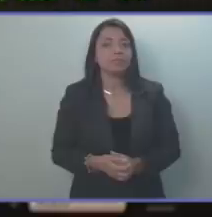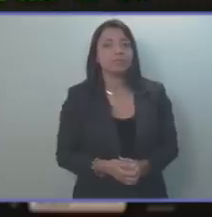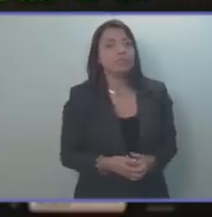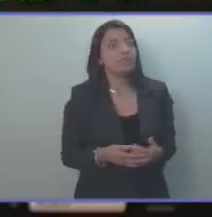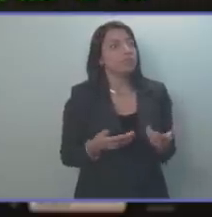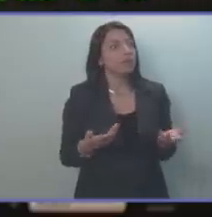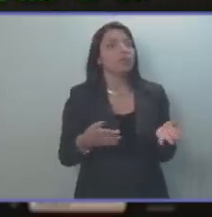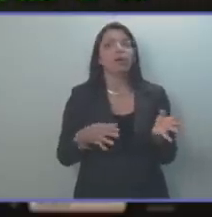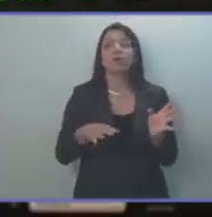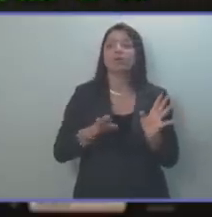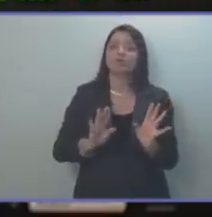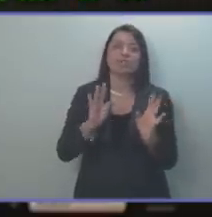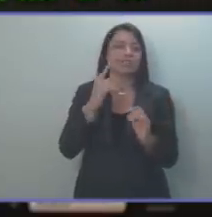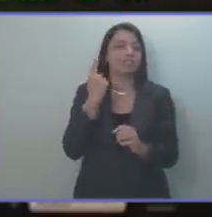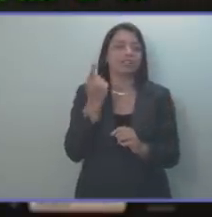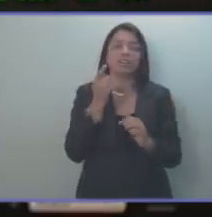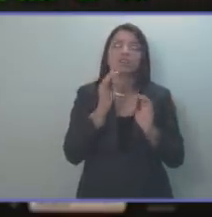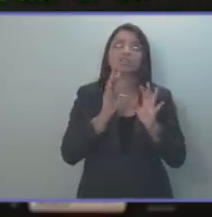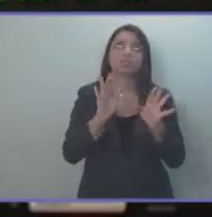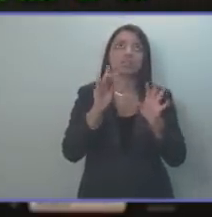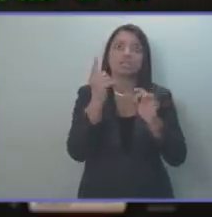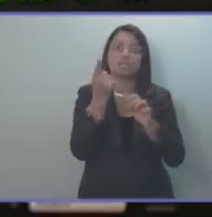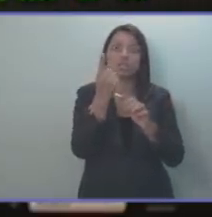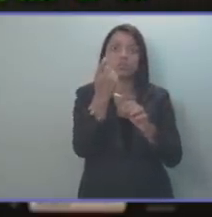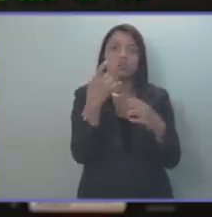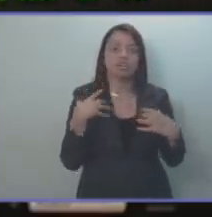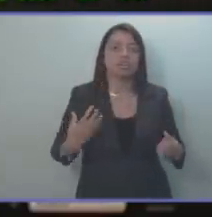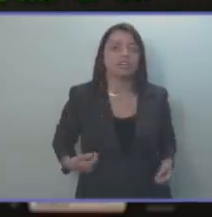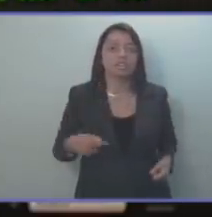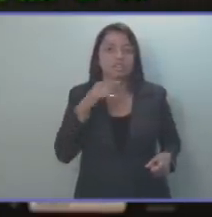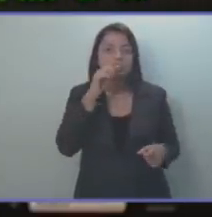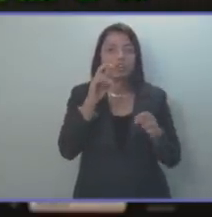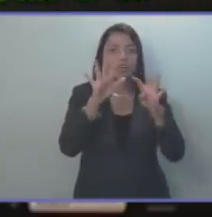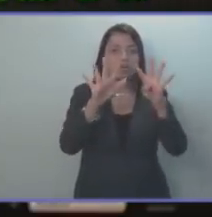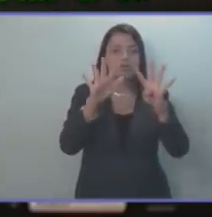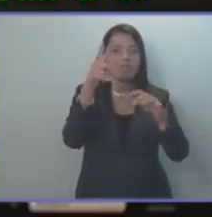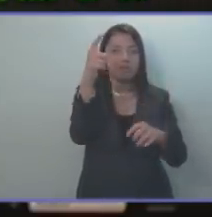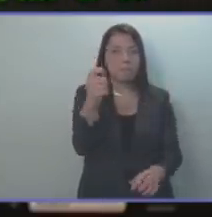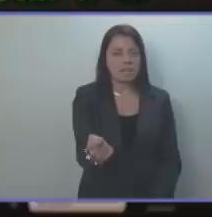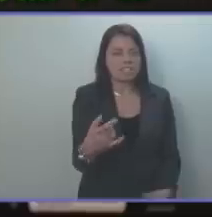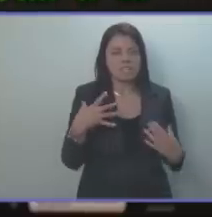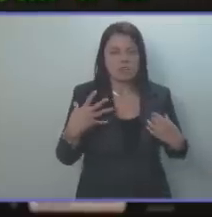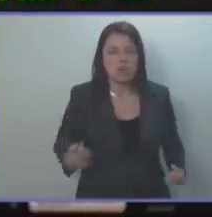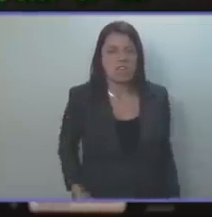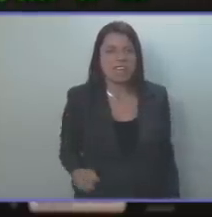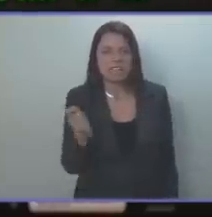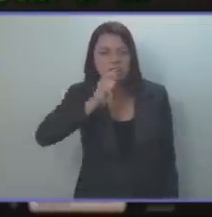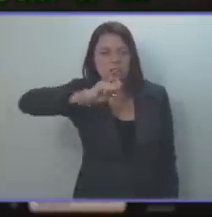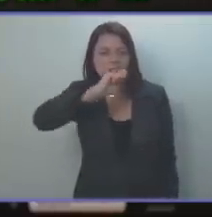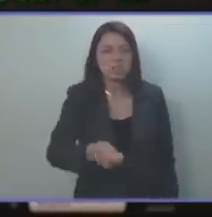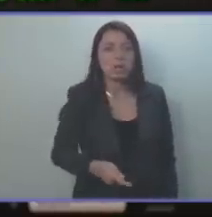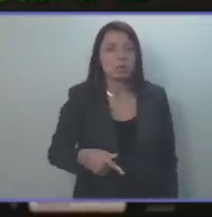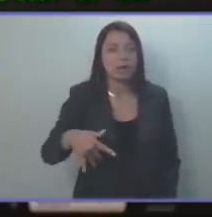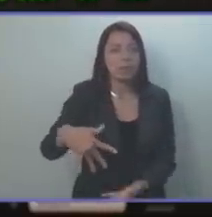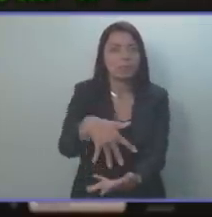Menos mal que solo les quedan 9 meses para estar en este gobierno inútil que tiene en la pobreza a nuestro